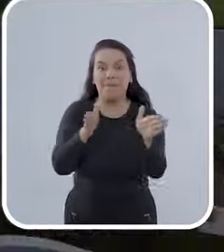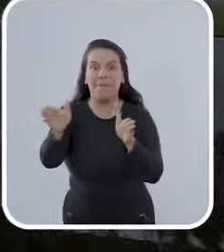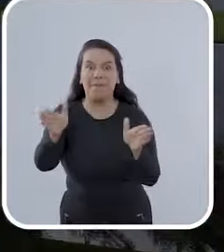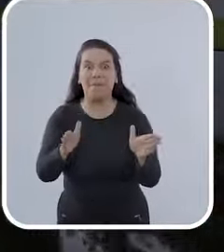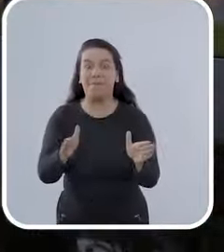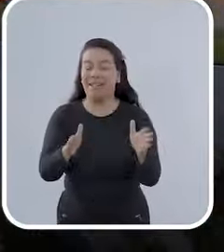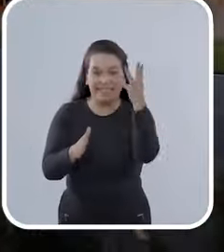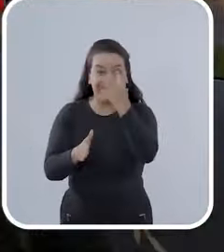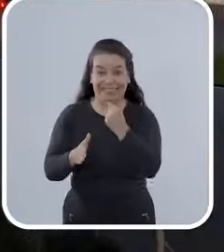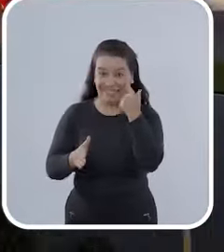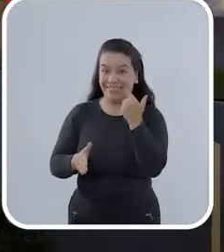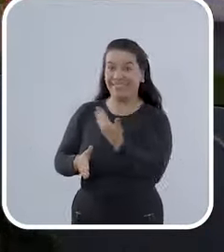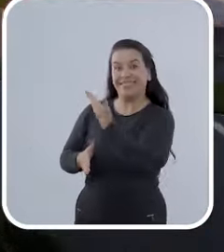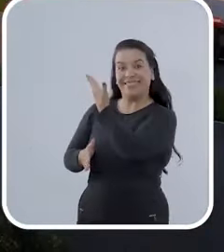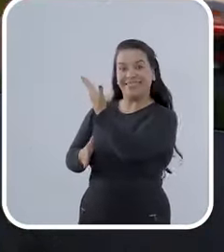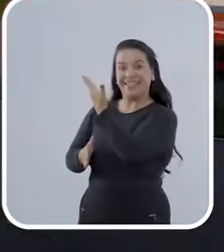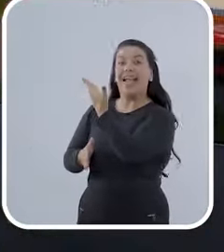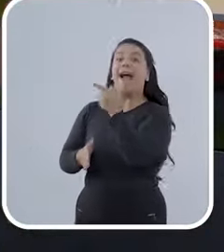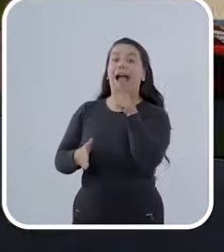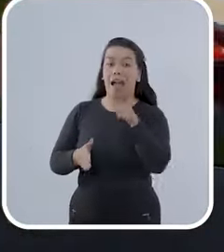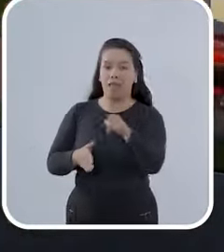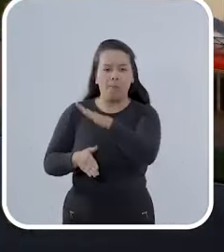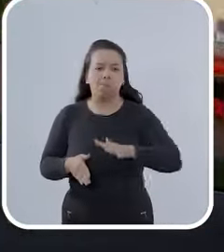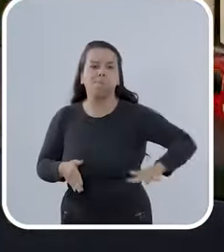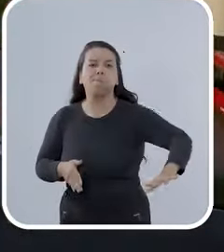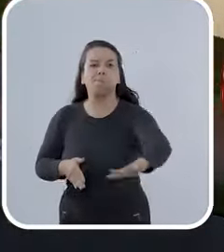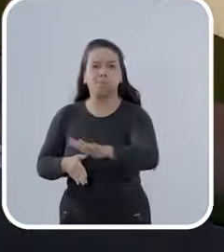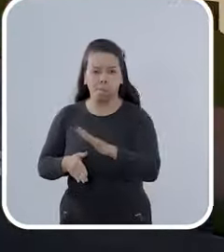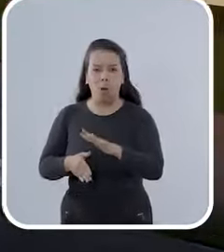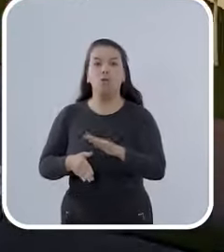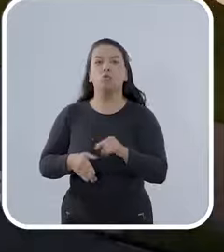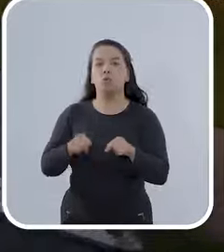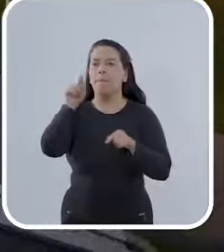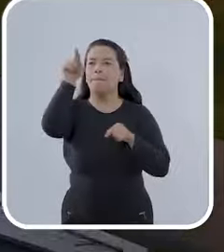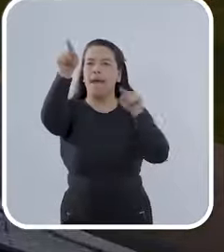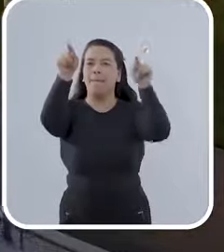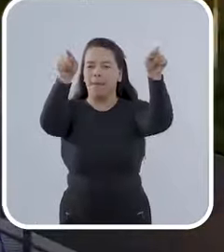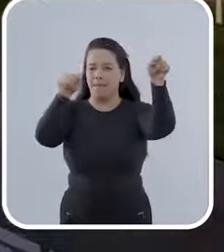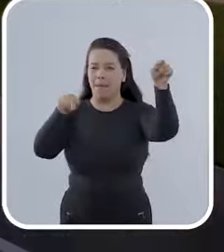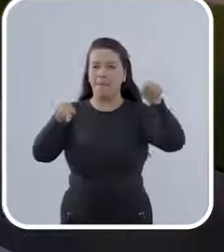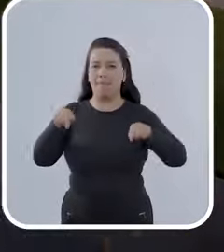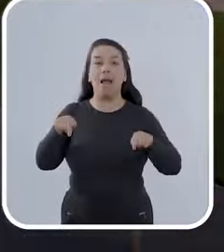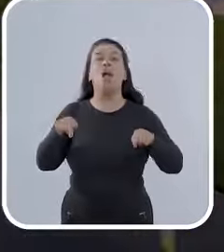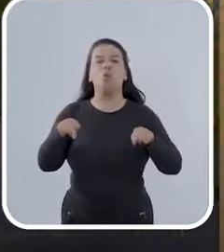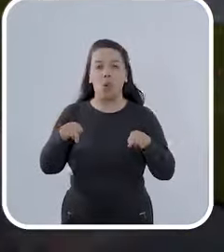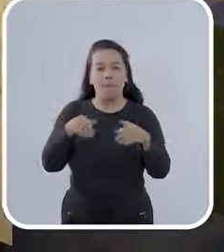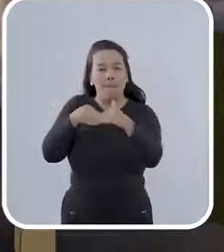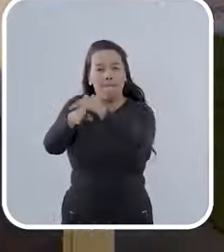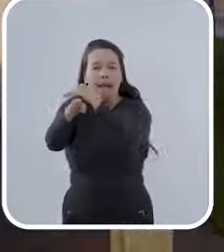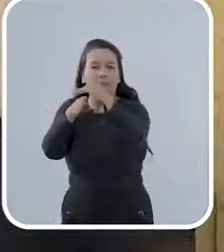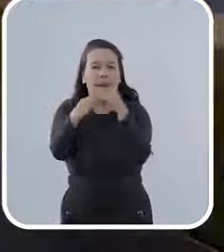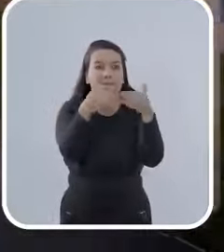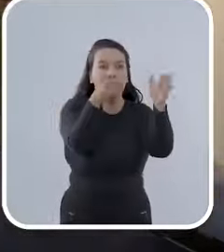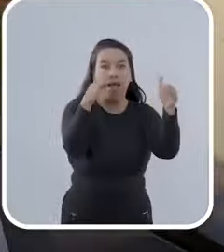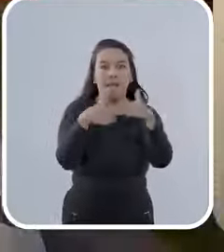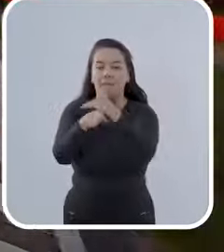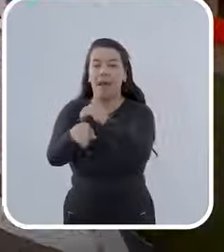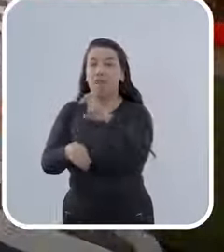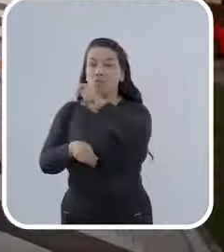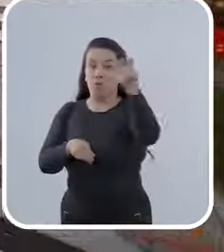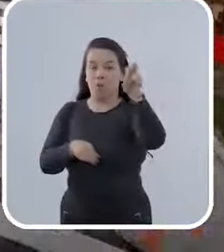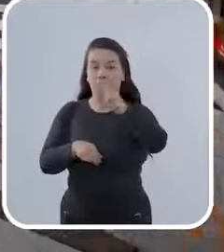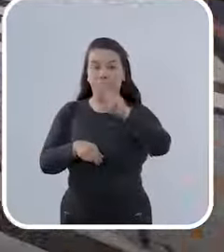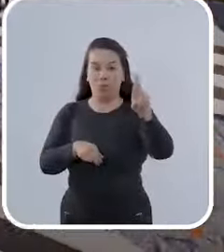cotidianas. Esta ruta comienza al cruzar el semáforo peatonal, llevando al ciudadano hacia cuatro marcos como portales que